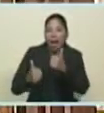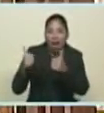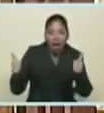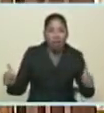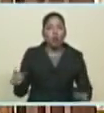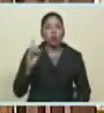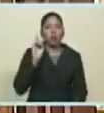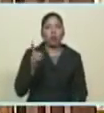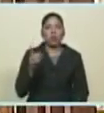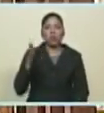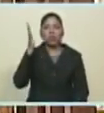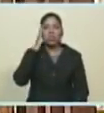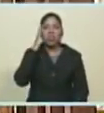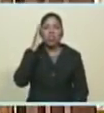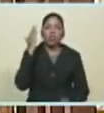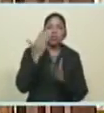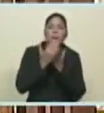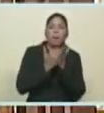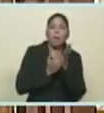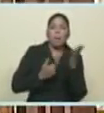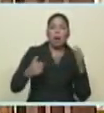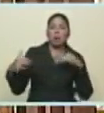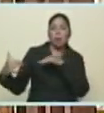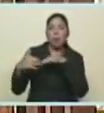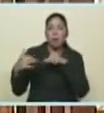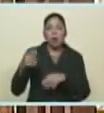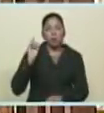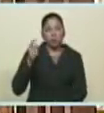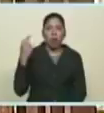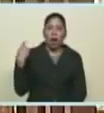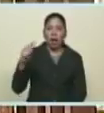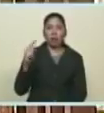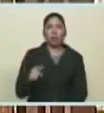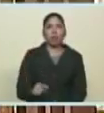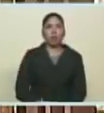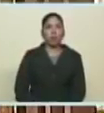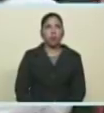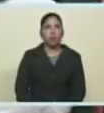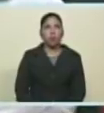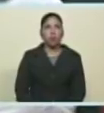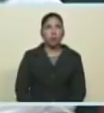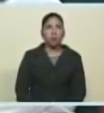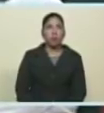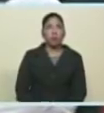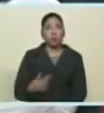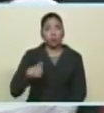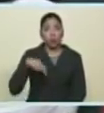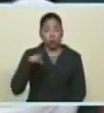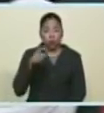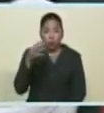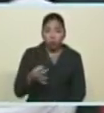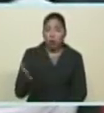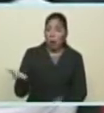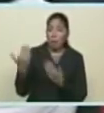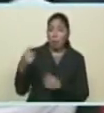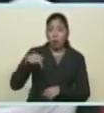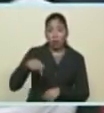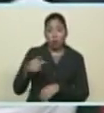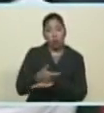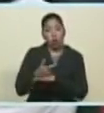de la batalla a la que vamos. Señores gobernadores, señoras gobernadoras, cuento con todo su apoyo para